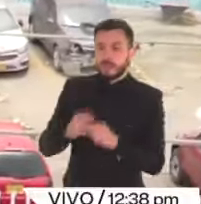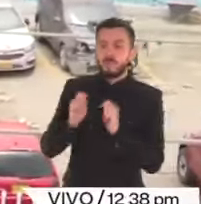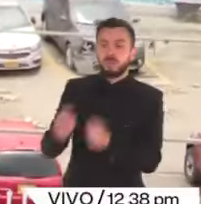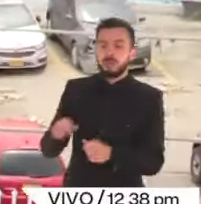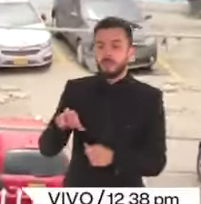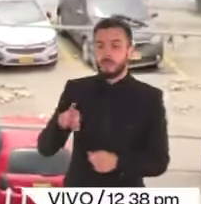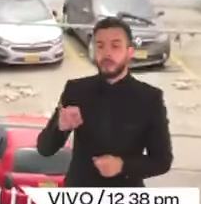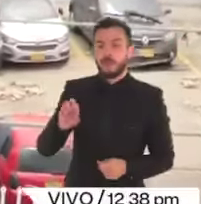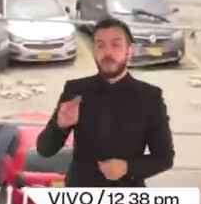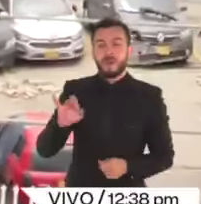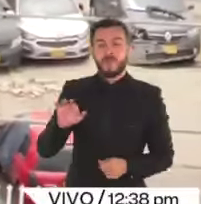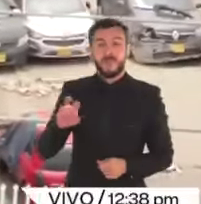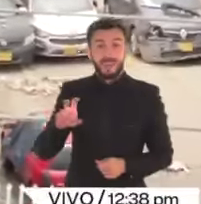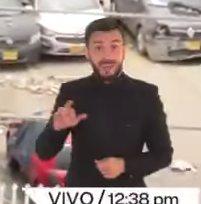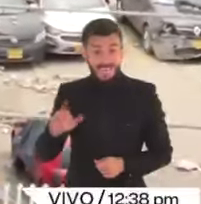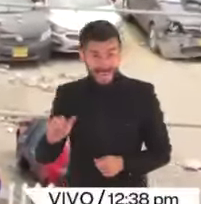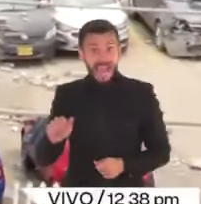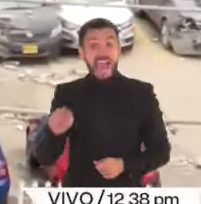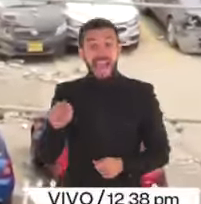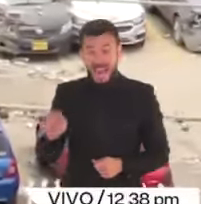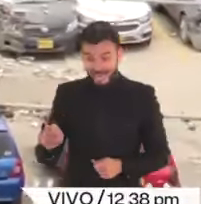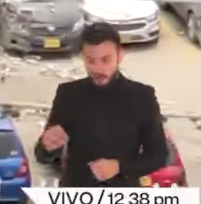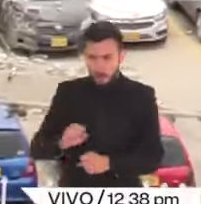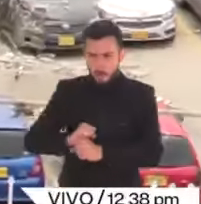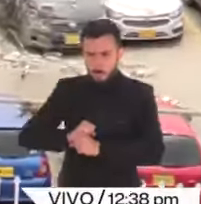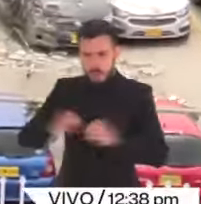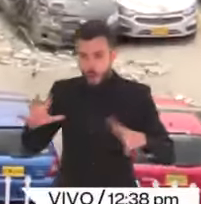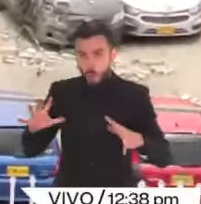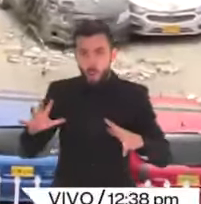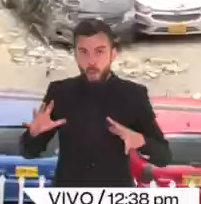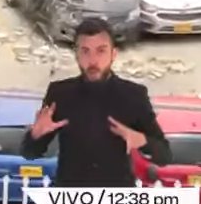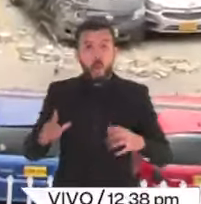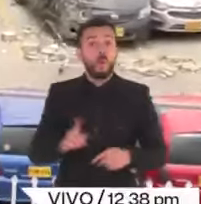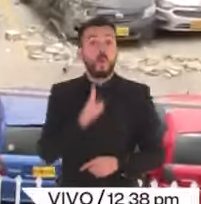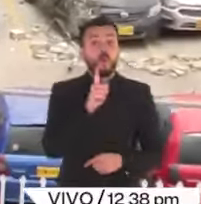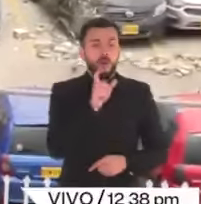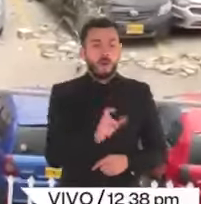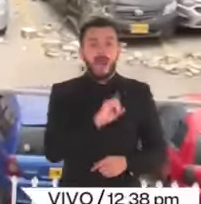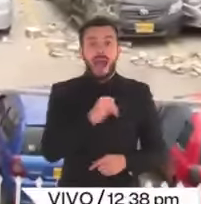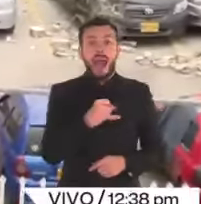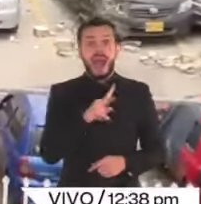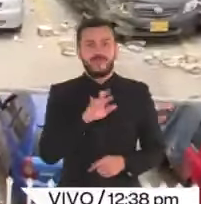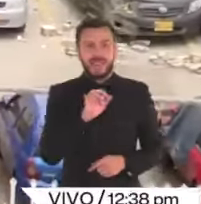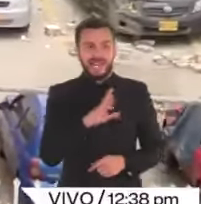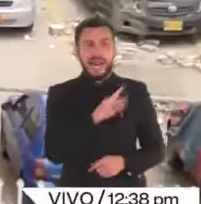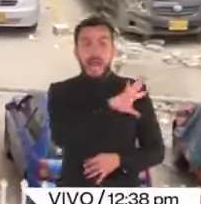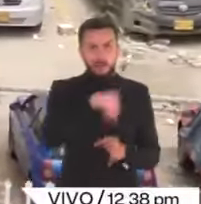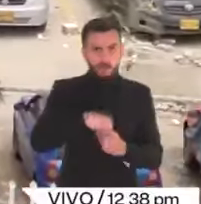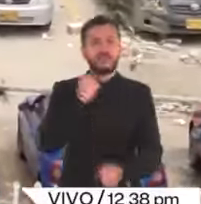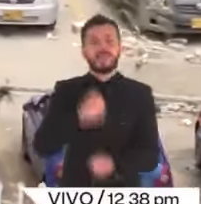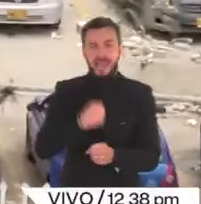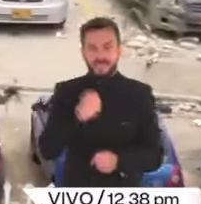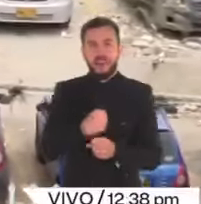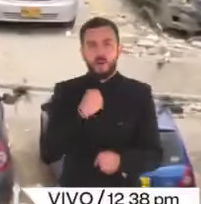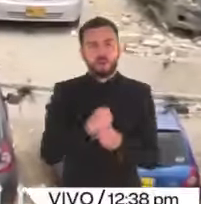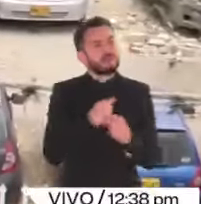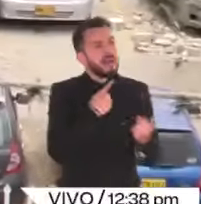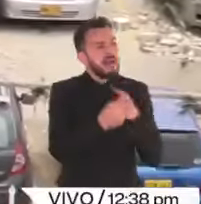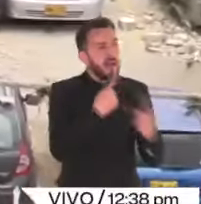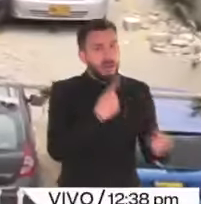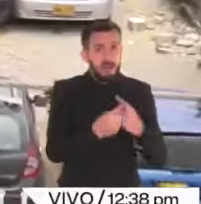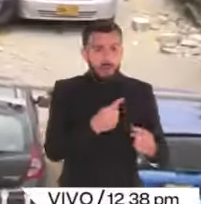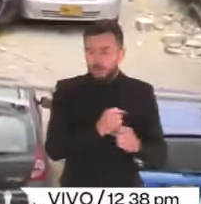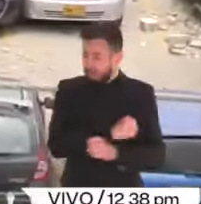colegio. Hablamos con Javier Sea, uno de los sobrevivientes. Esta persona estaba laborando en este centro vacacional cuando explotó la